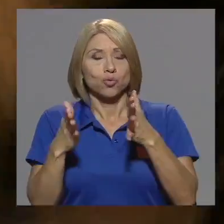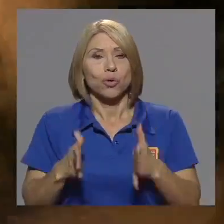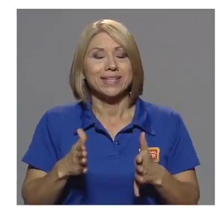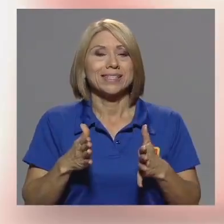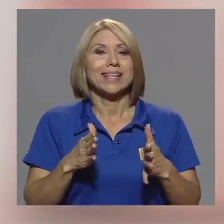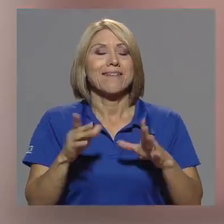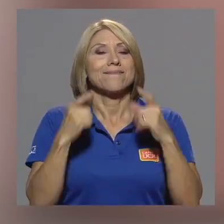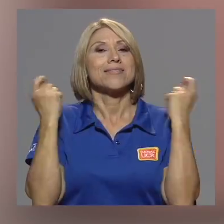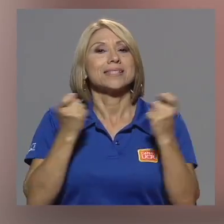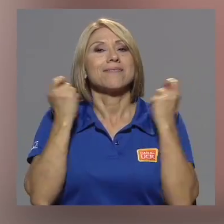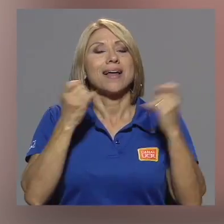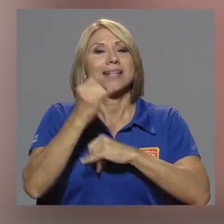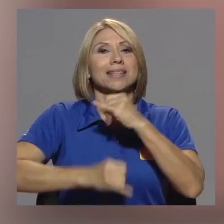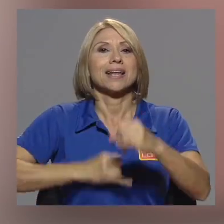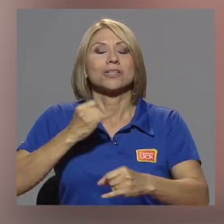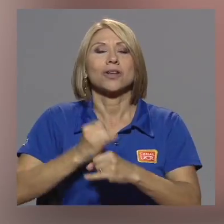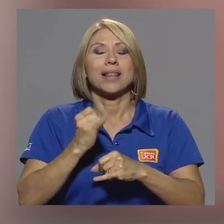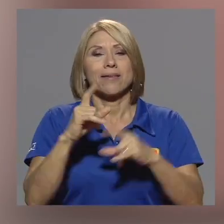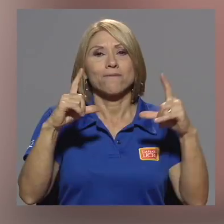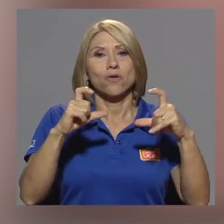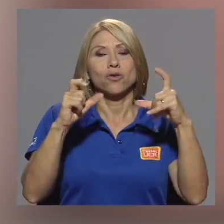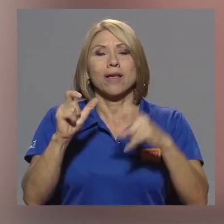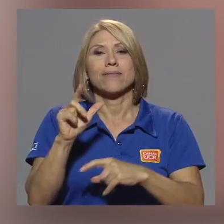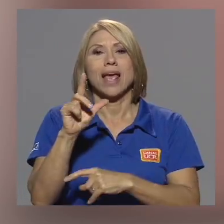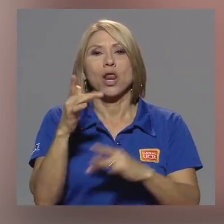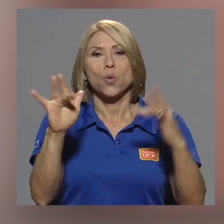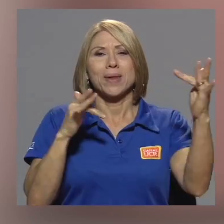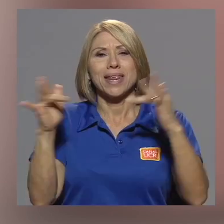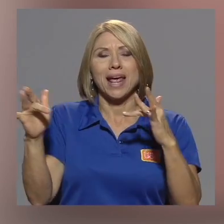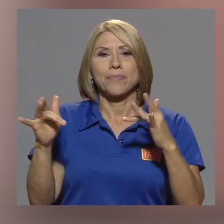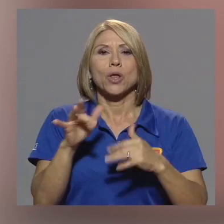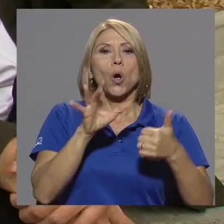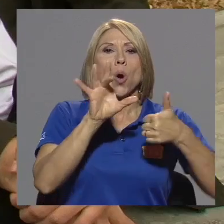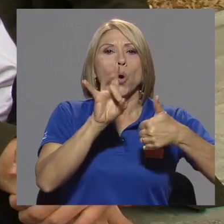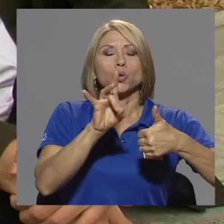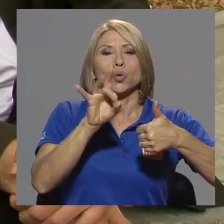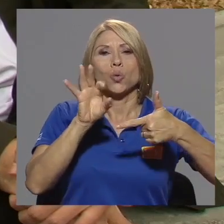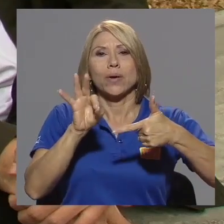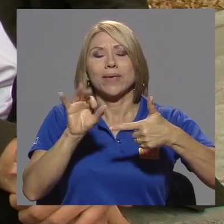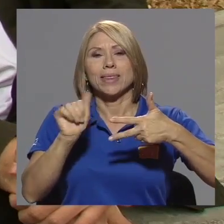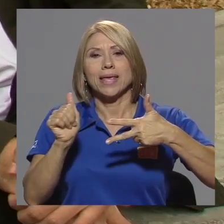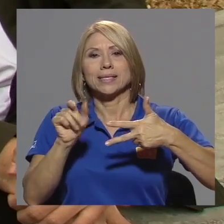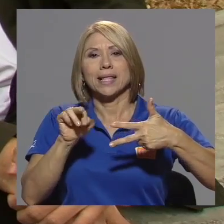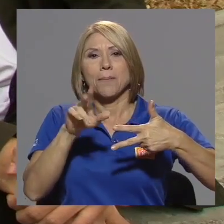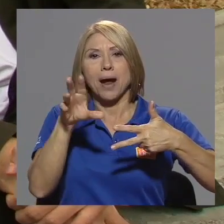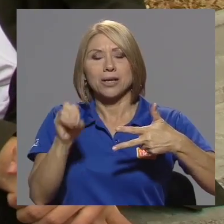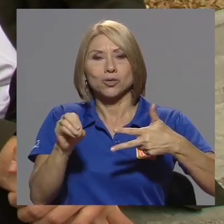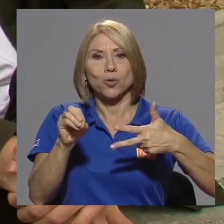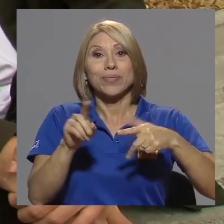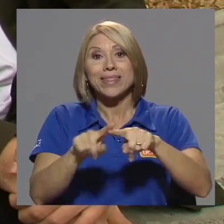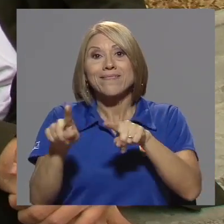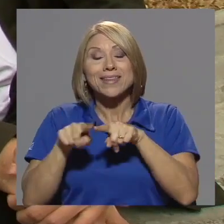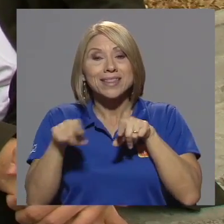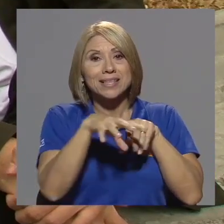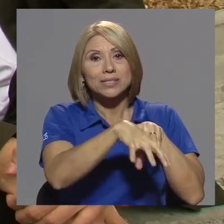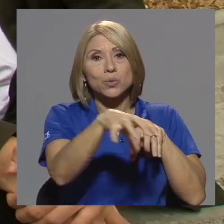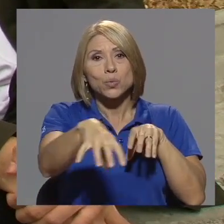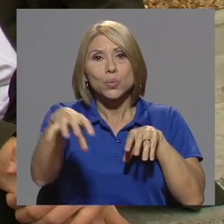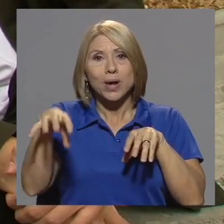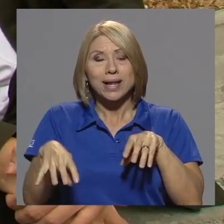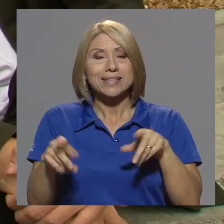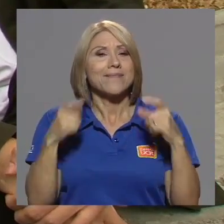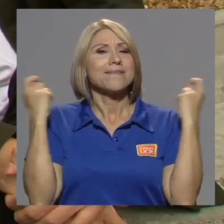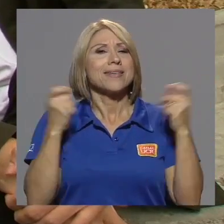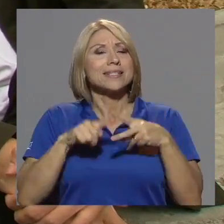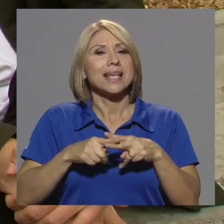somos los productores del Festival Internacional de Fotografía Lumínica, que se llevará a cabo 8, 9 y 10 de marzo. Tenemos varias